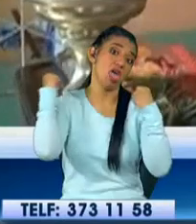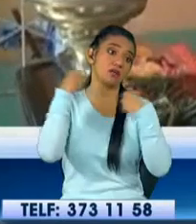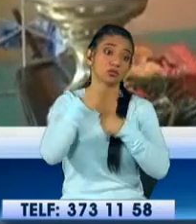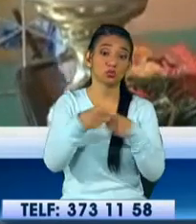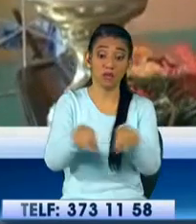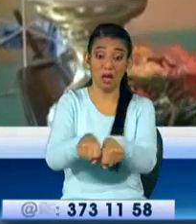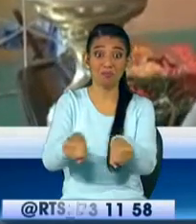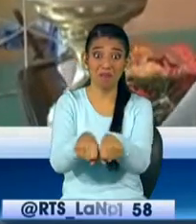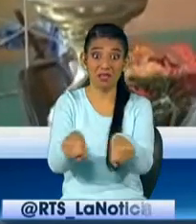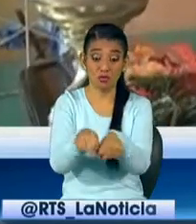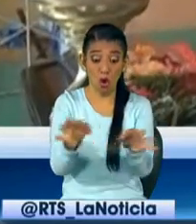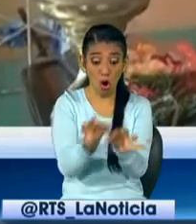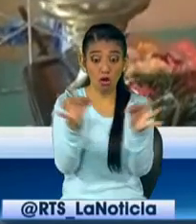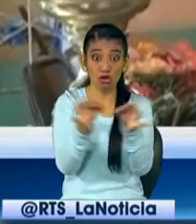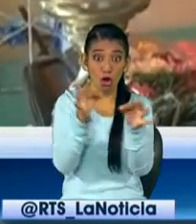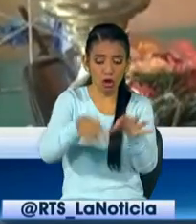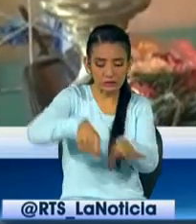ha hecho,